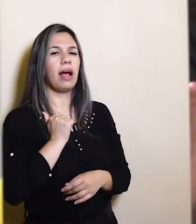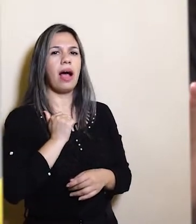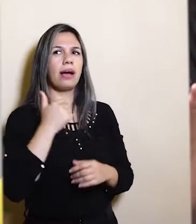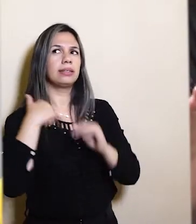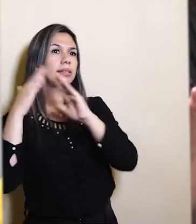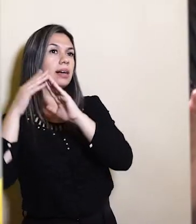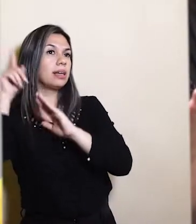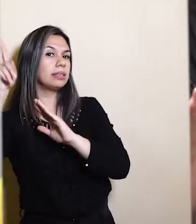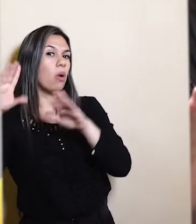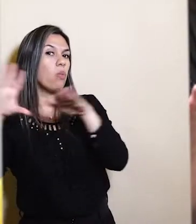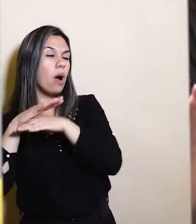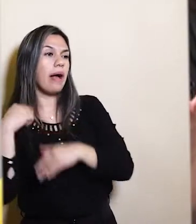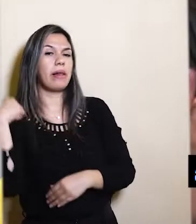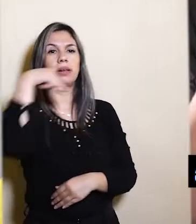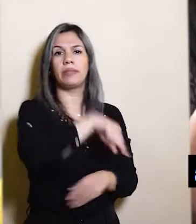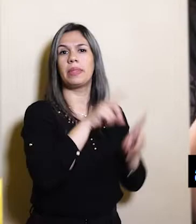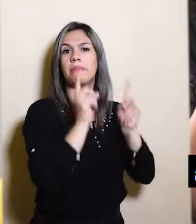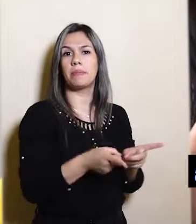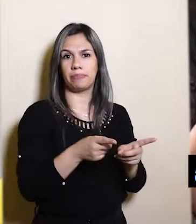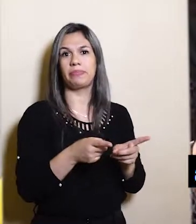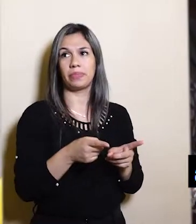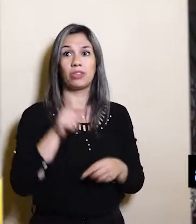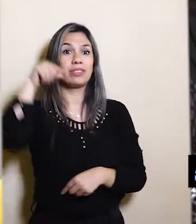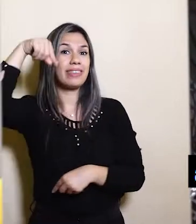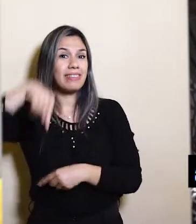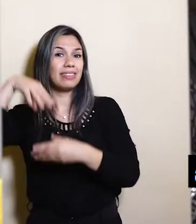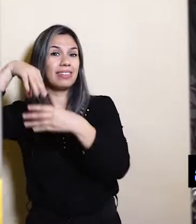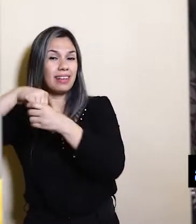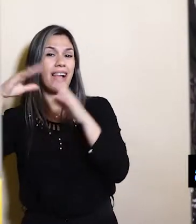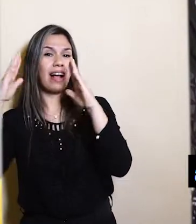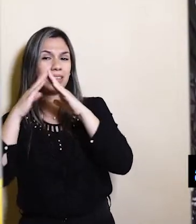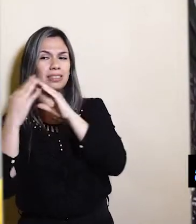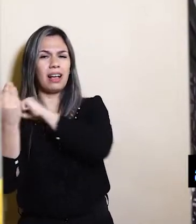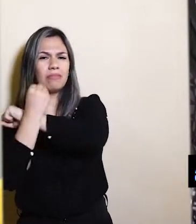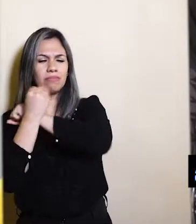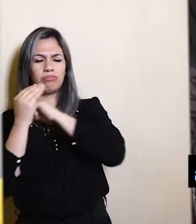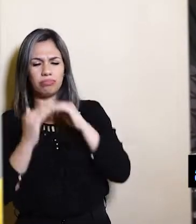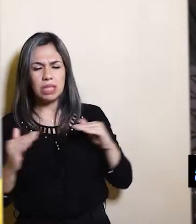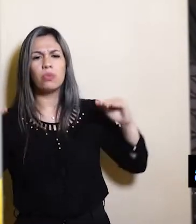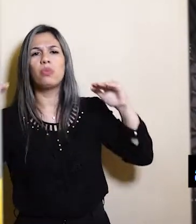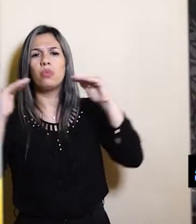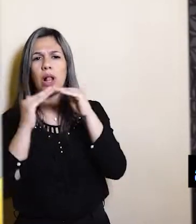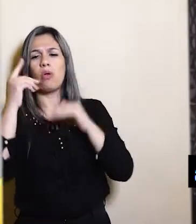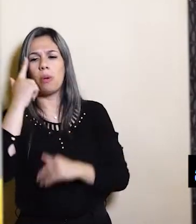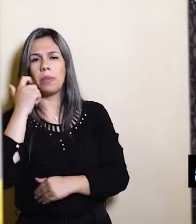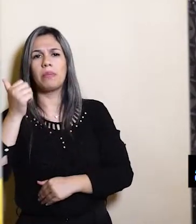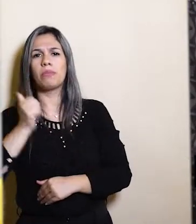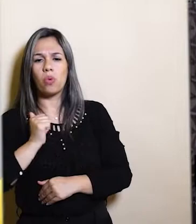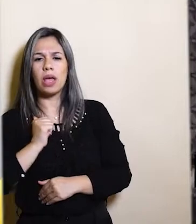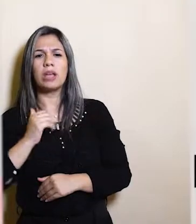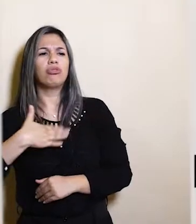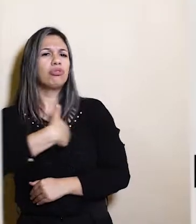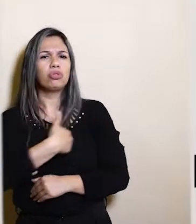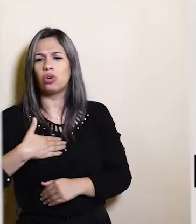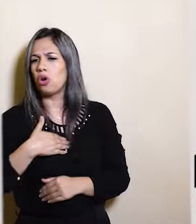en condiciones de igualdad, ¿verdad? Sí. Y eso le da a las niñas también agencia para definirse uh-huh. por lo que quieren ser y